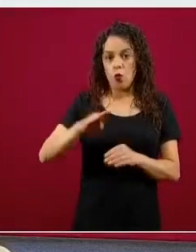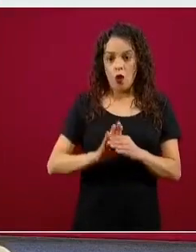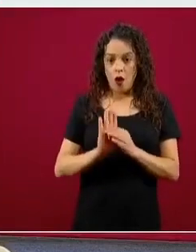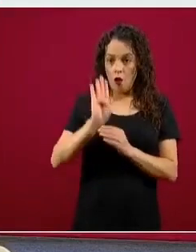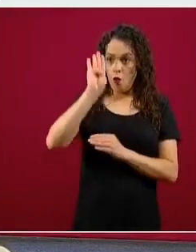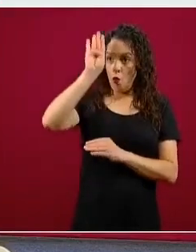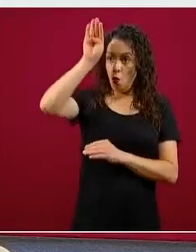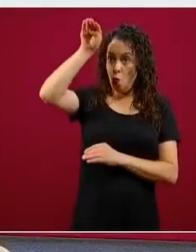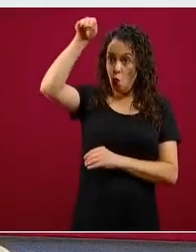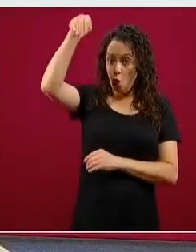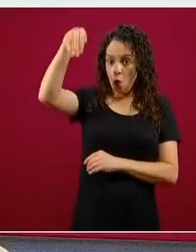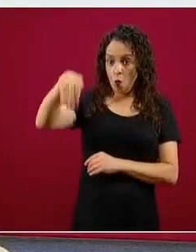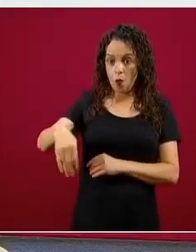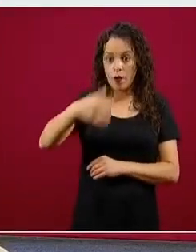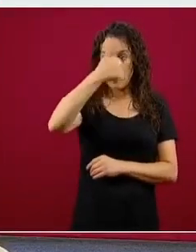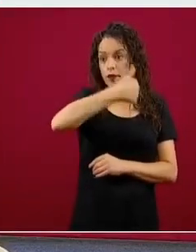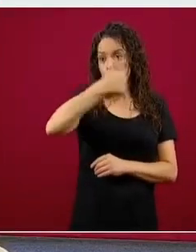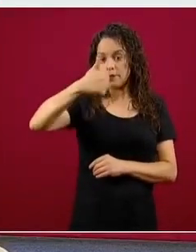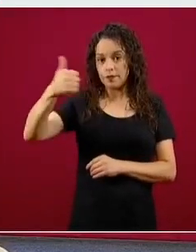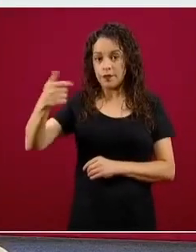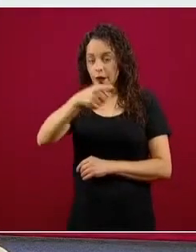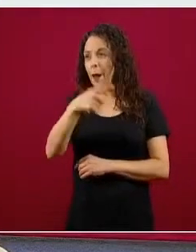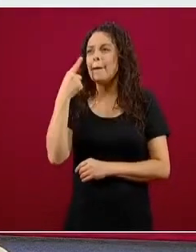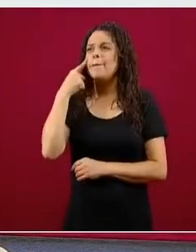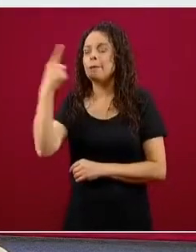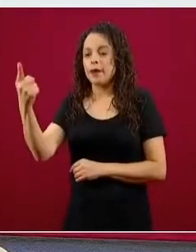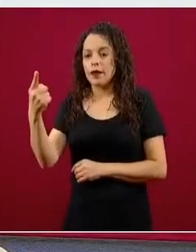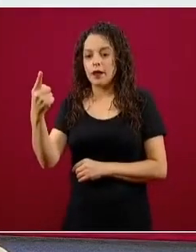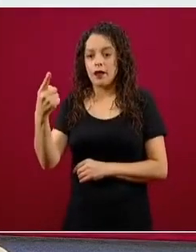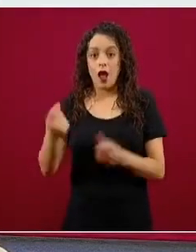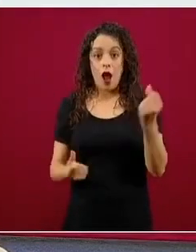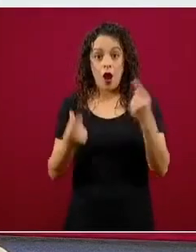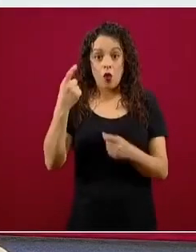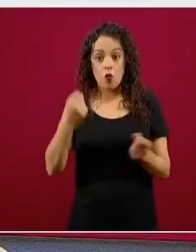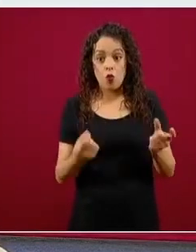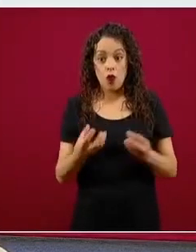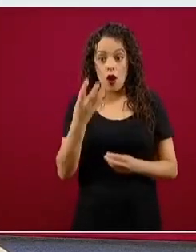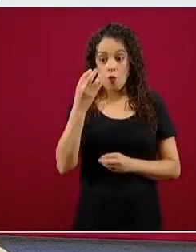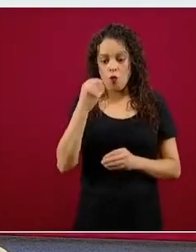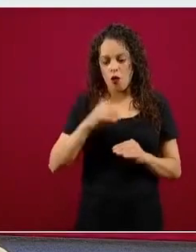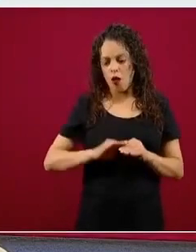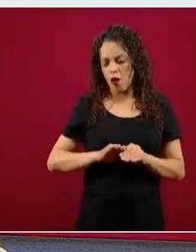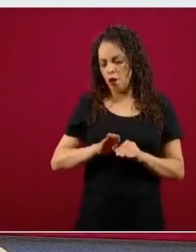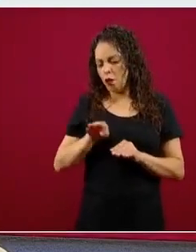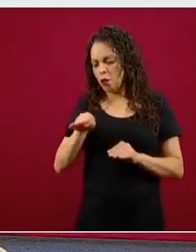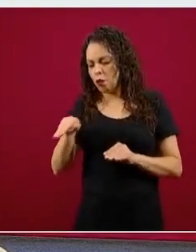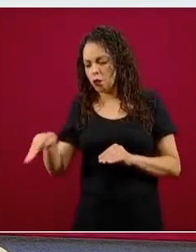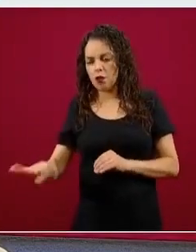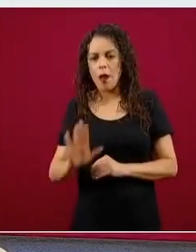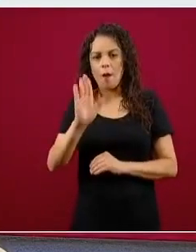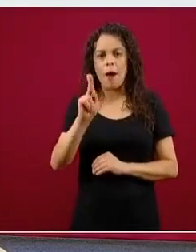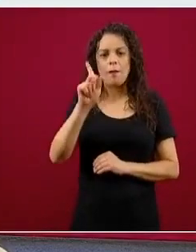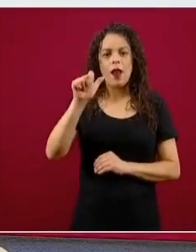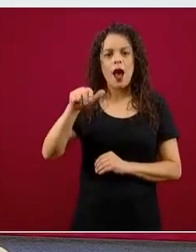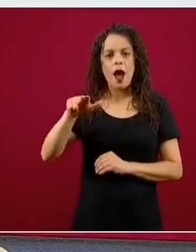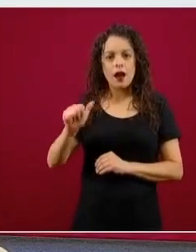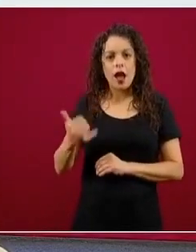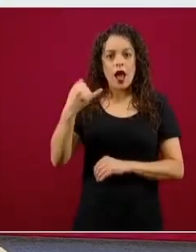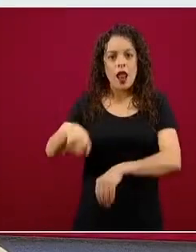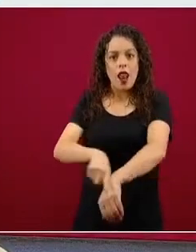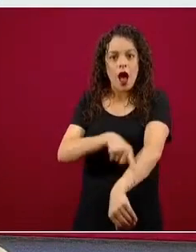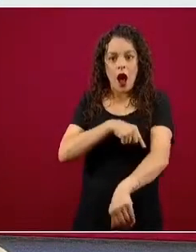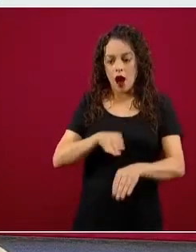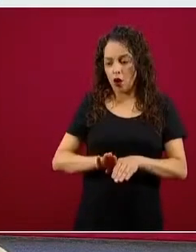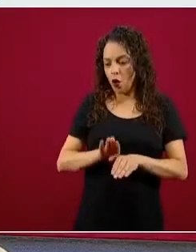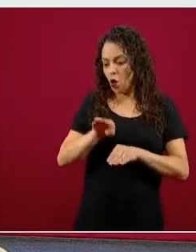Vean ustedes, algunas son más agudas, otras son muy planas y muy largas, otras